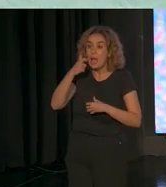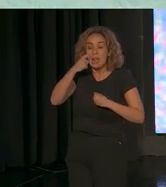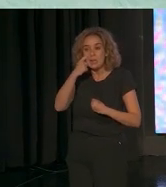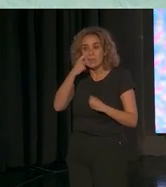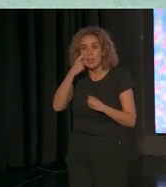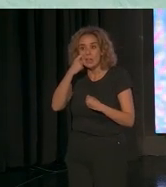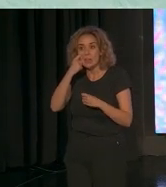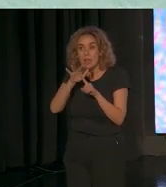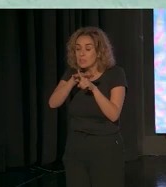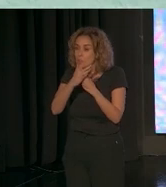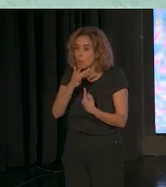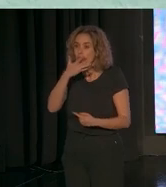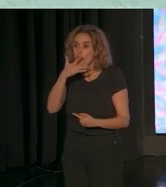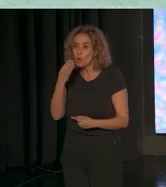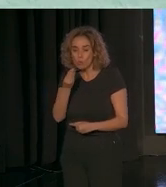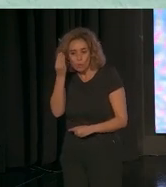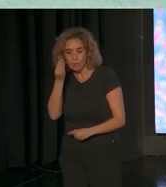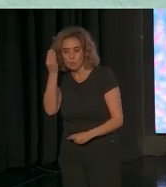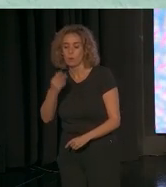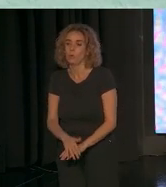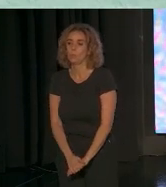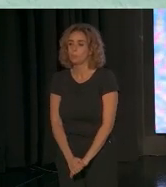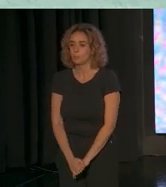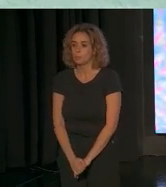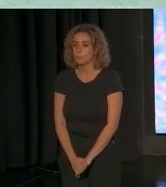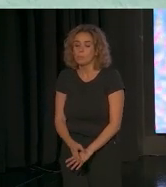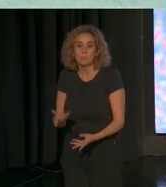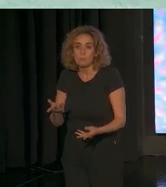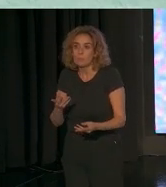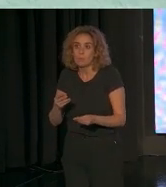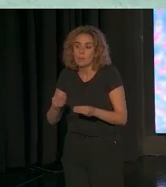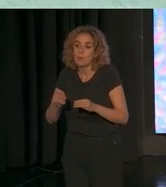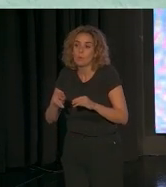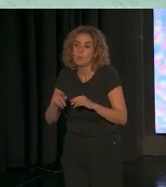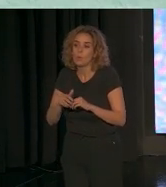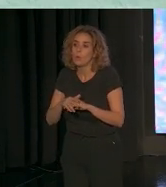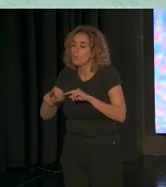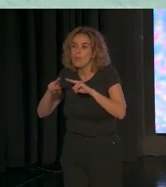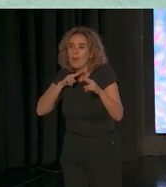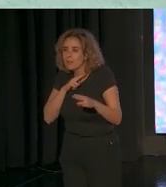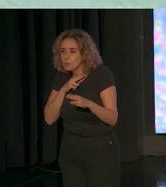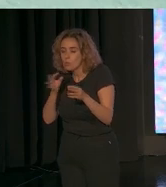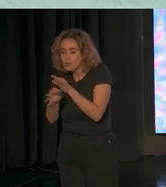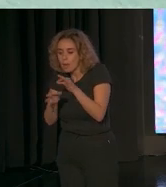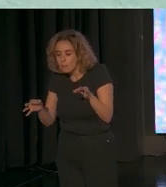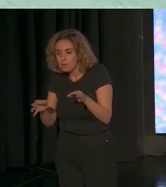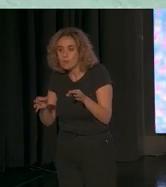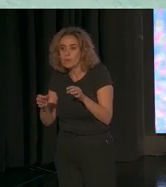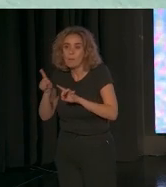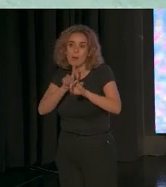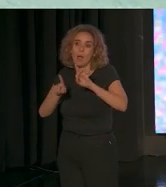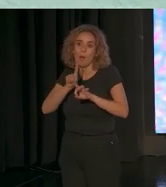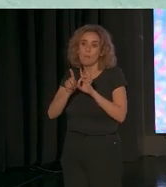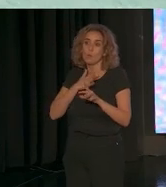de las familias y de los profesionales. Lógicamente, la respuesta, bueno, pues ahora viene cuando matan al mayordomo. Obviamente, para nosotros es la cualitativa, para nosotros es